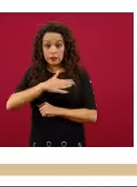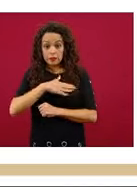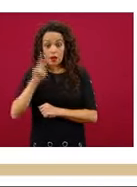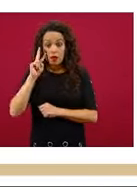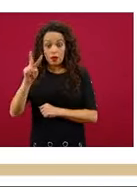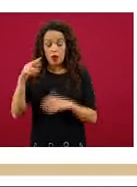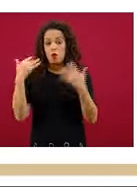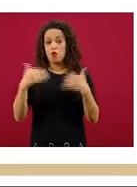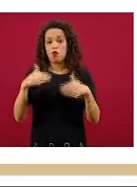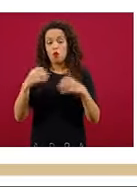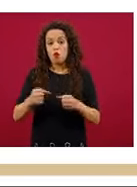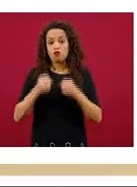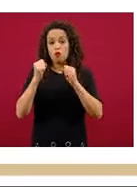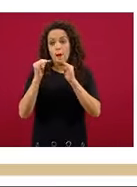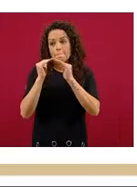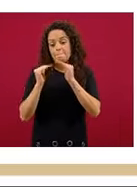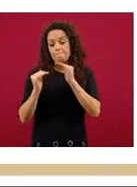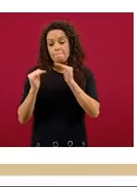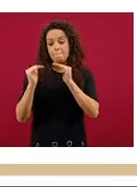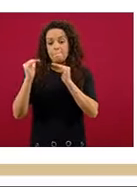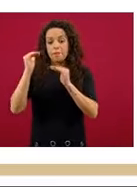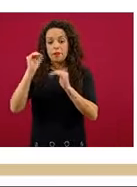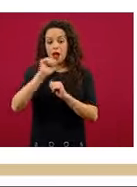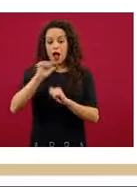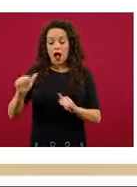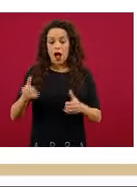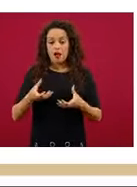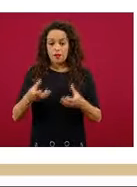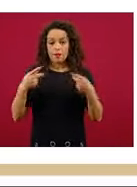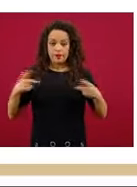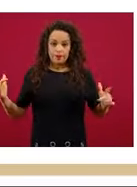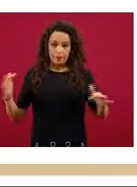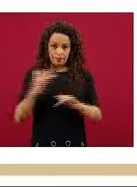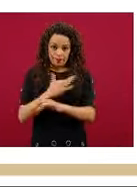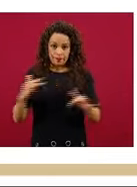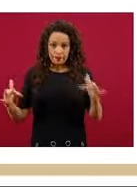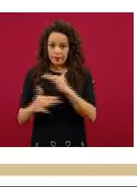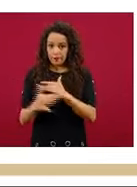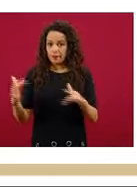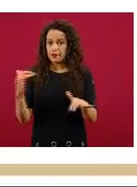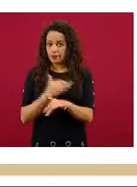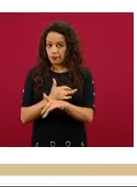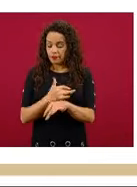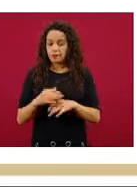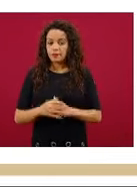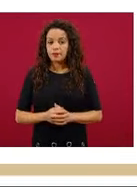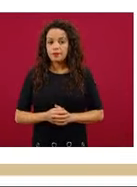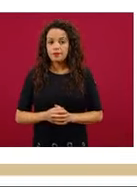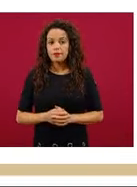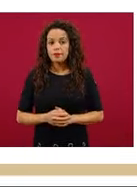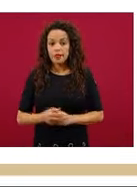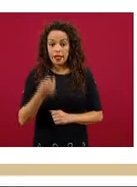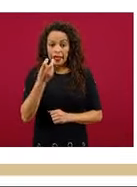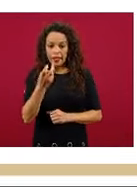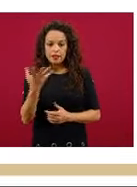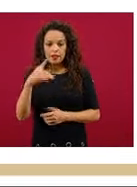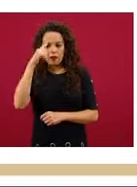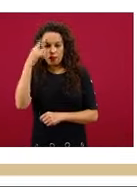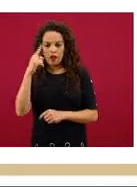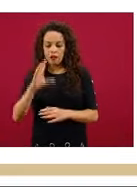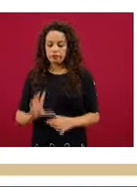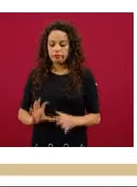bastante importante el incremento en la movilidad y se está asociando